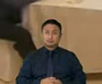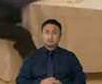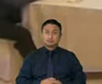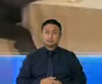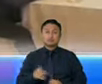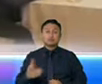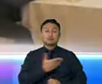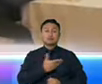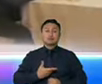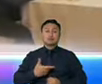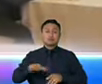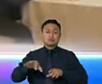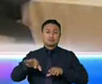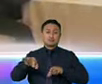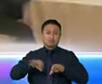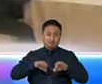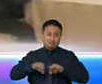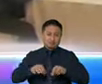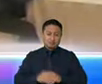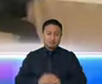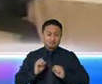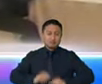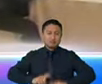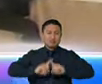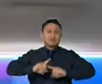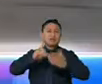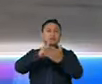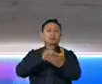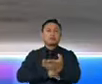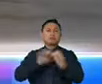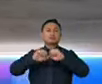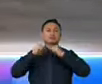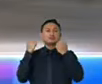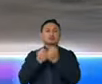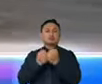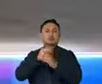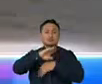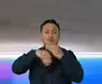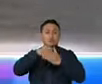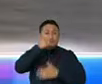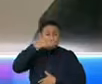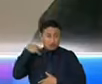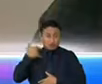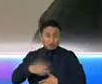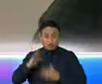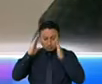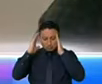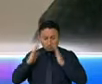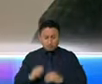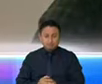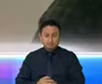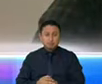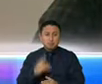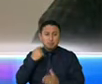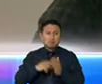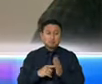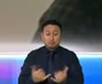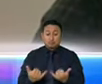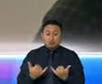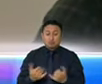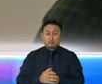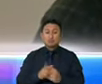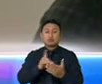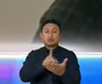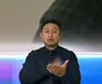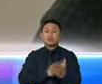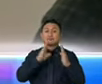el presidente Moreno, se estaría trabajando en diferentes programas de orden social en toda la Amazonía ecuatoriana. En este momento, por ejemplo, estamos trabajando en el programa Casa